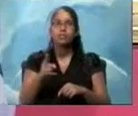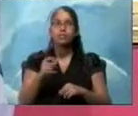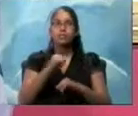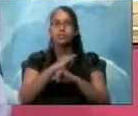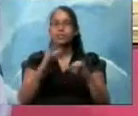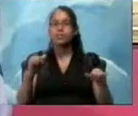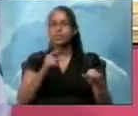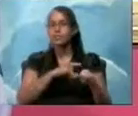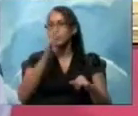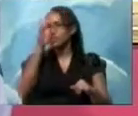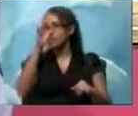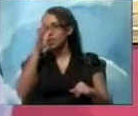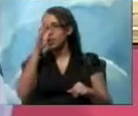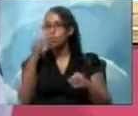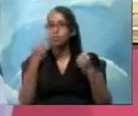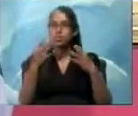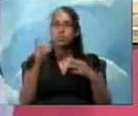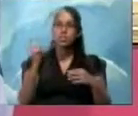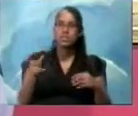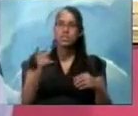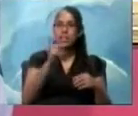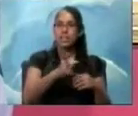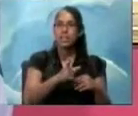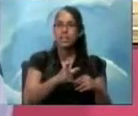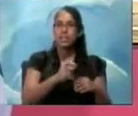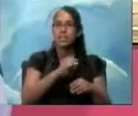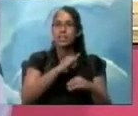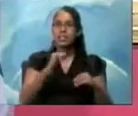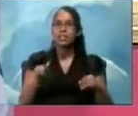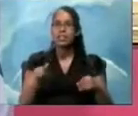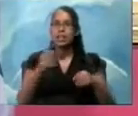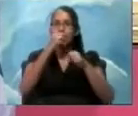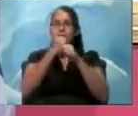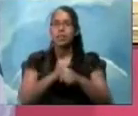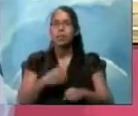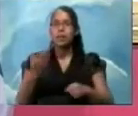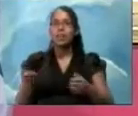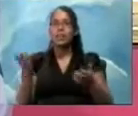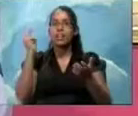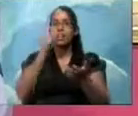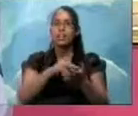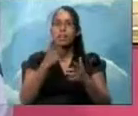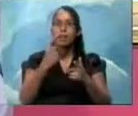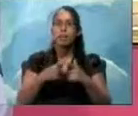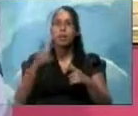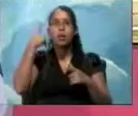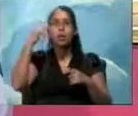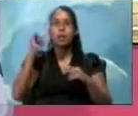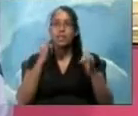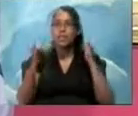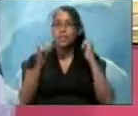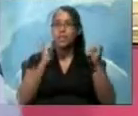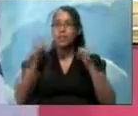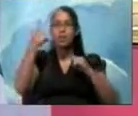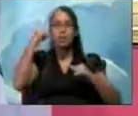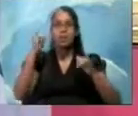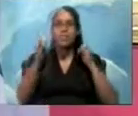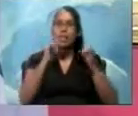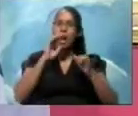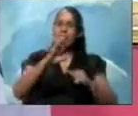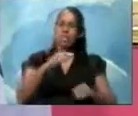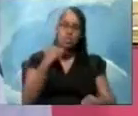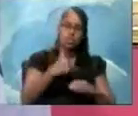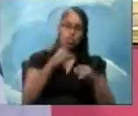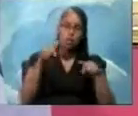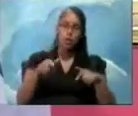de burla. Mucha gente ya esperan que llegue, pero es para celebrar, así como